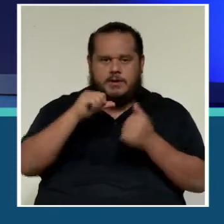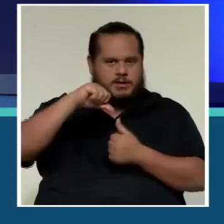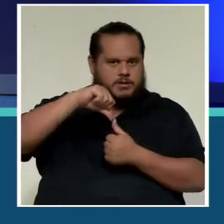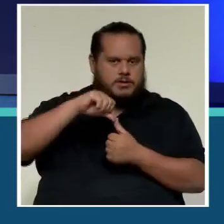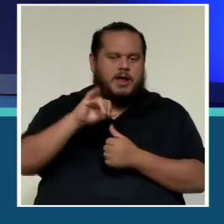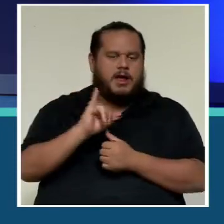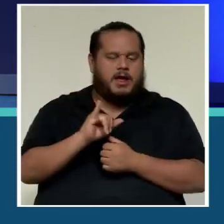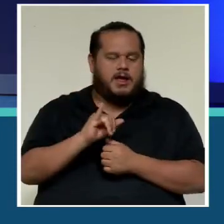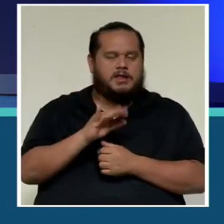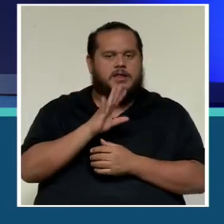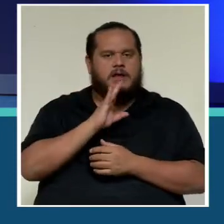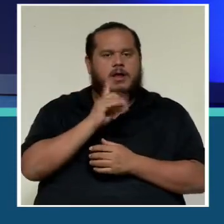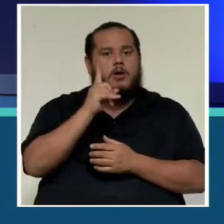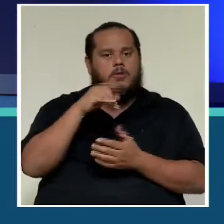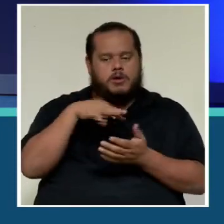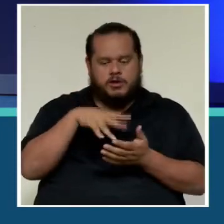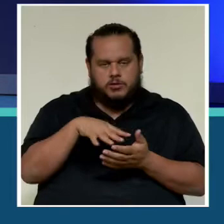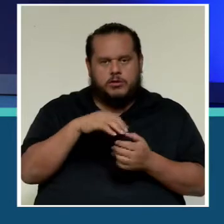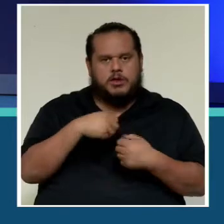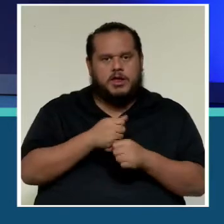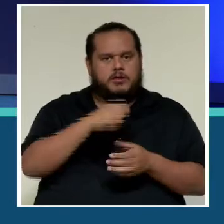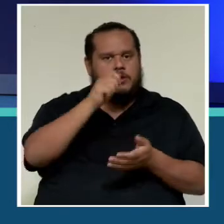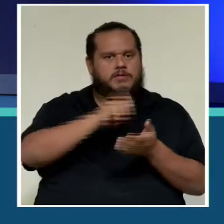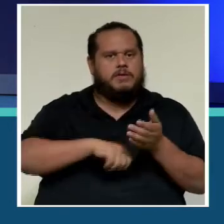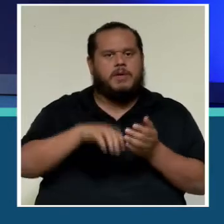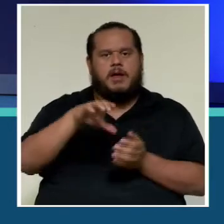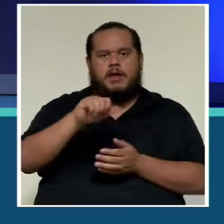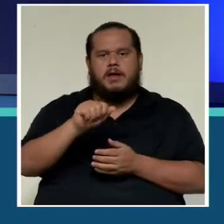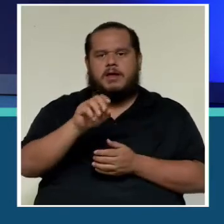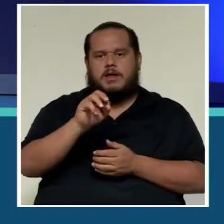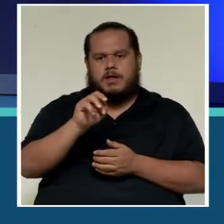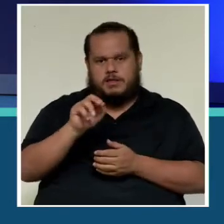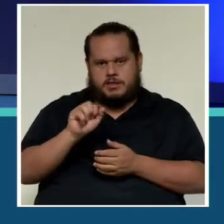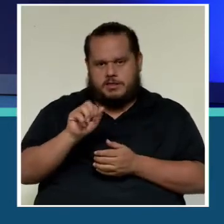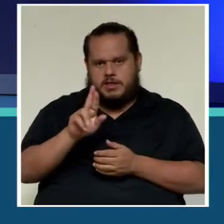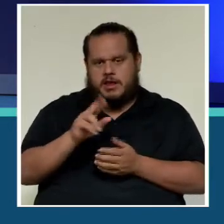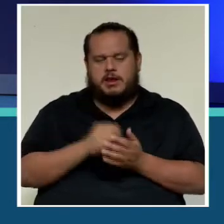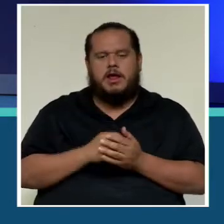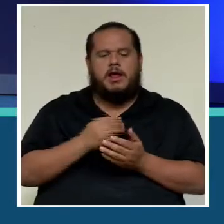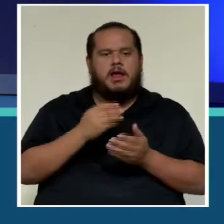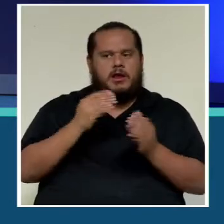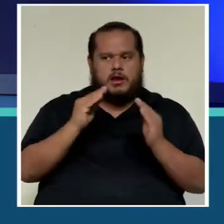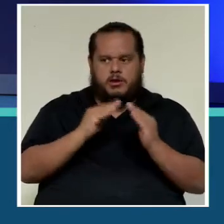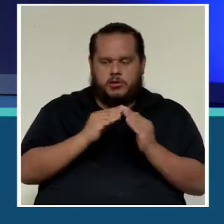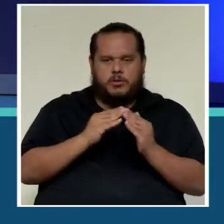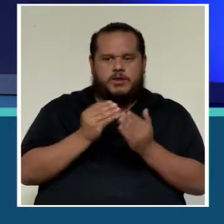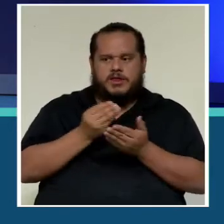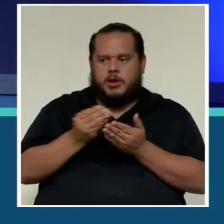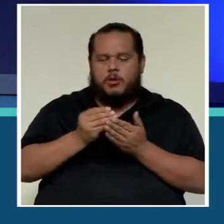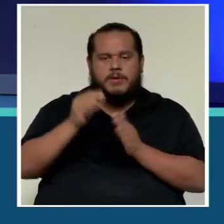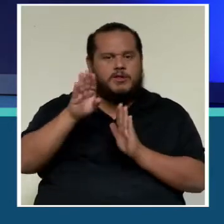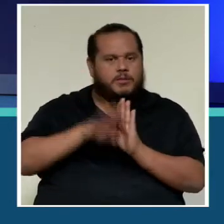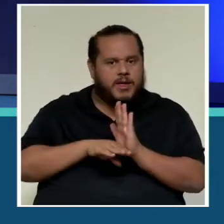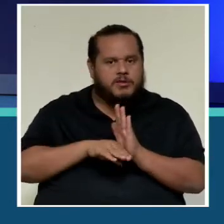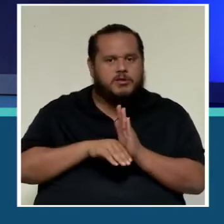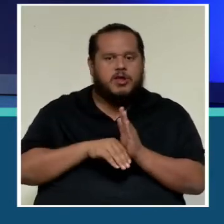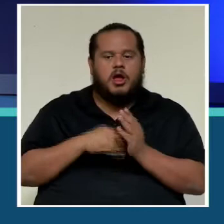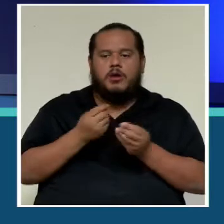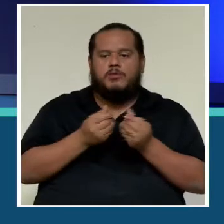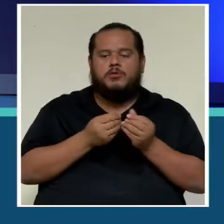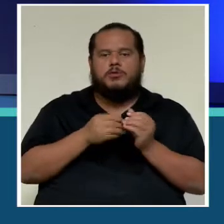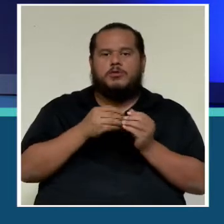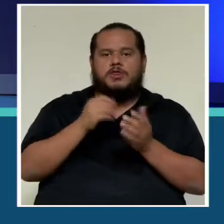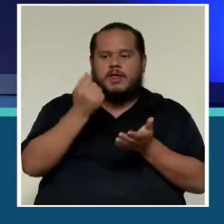se desprende de un estudio realizado por la firma Qatar. Los hogares están consumiendo menos, compran productos de marcas más baratas